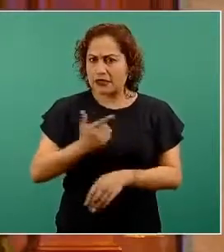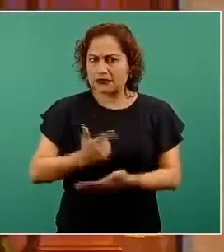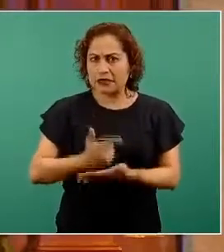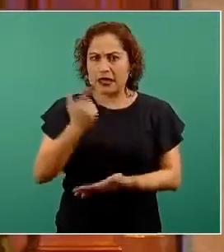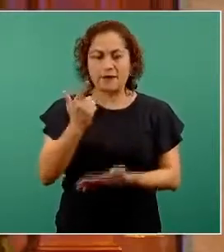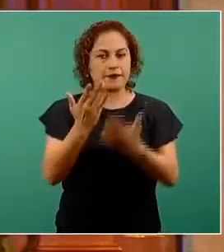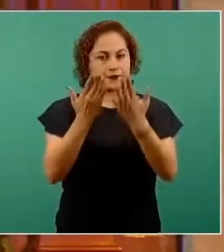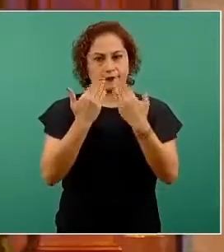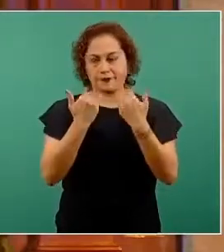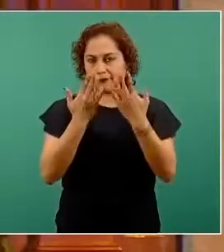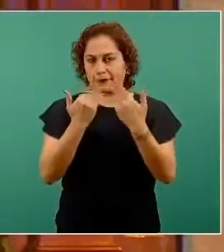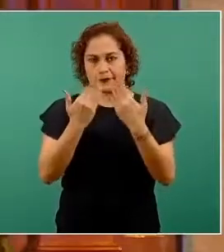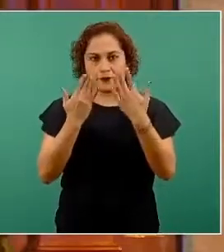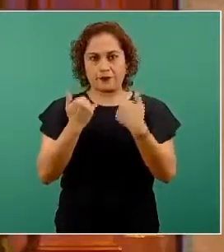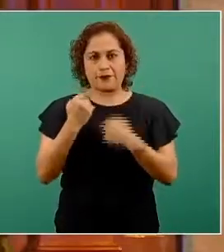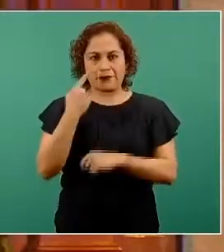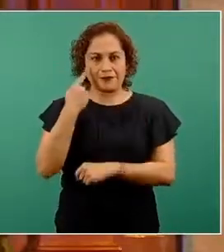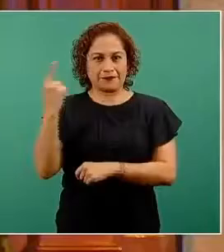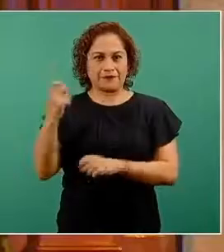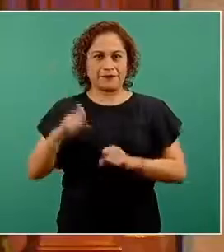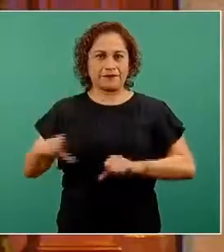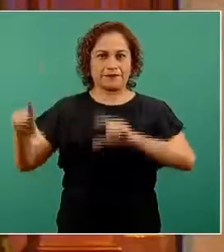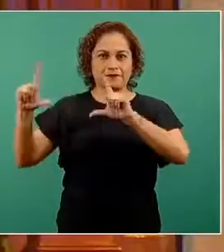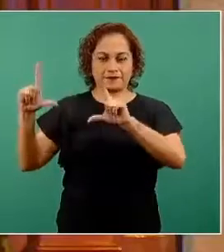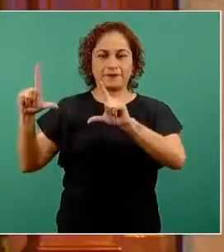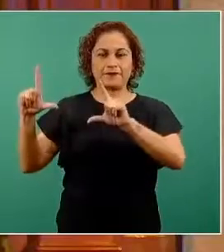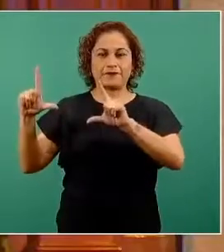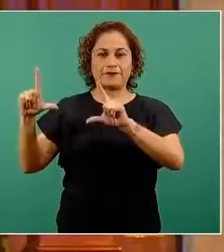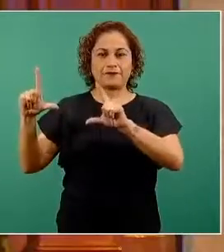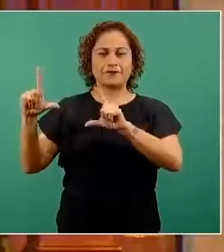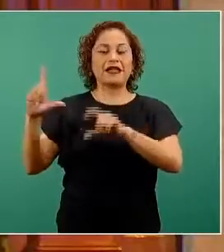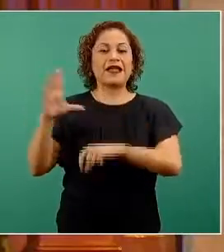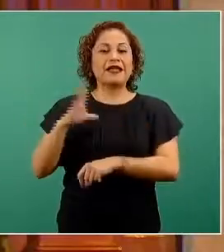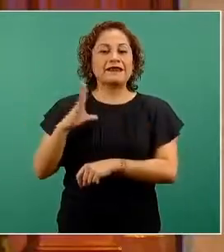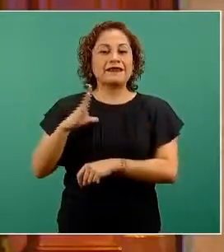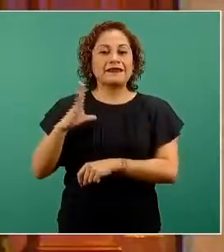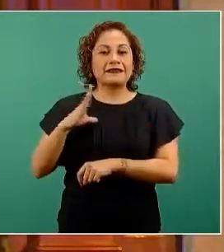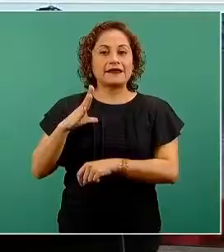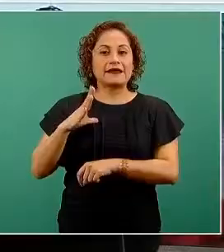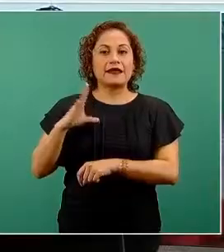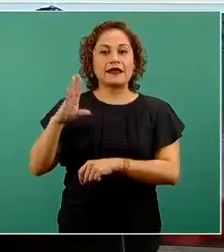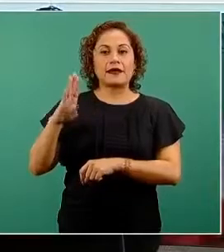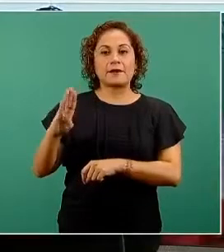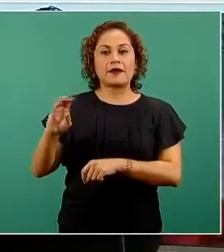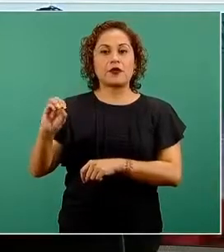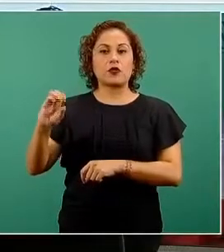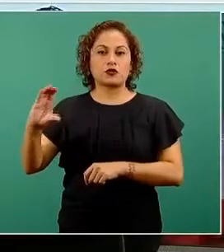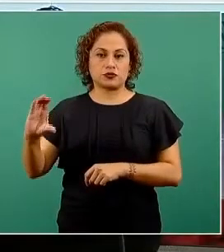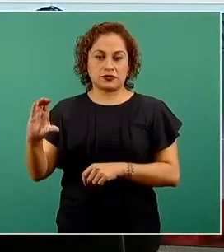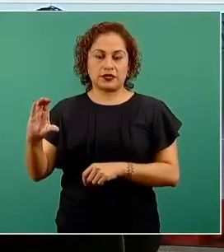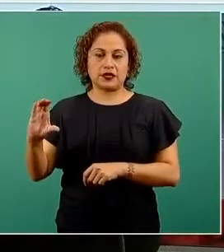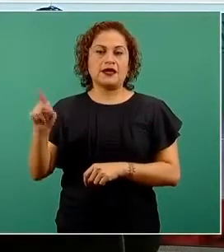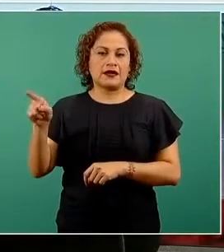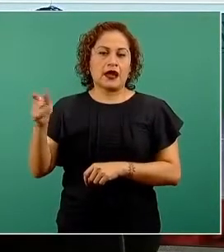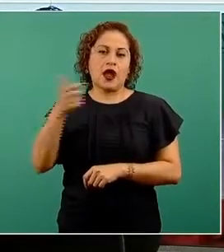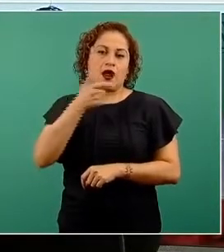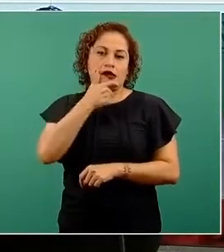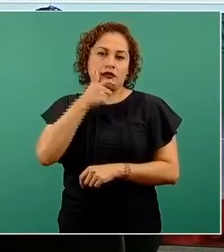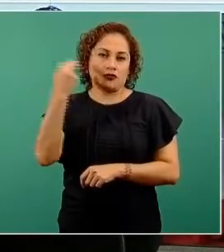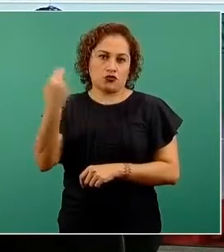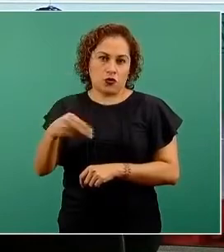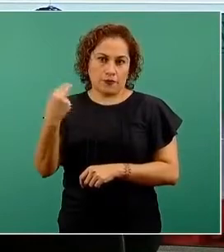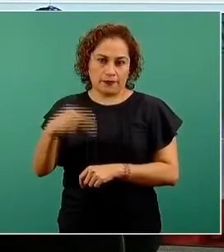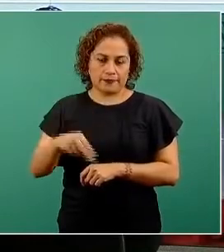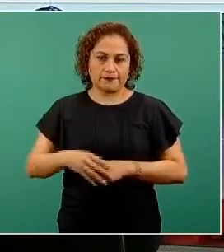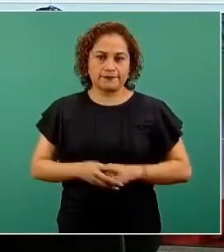preocupación, que son las primeras 3 que tenemos en la tablita, las que tienen como título B o C por sus siglas en inglés.